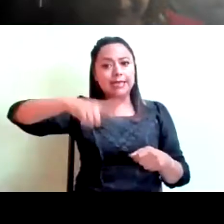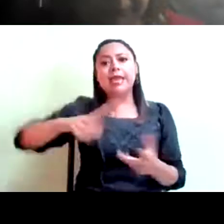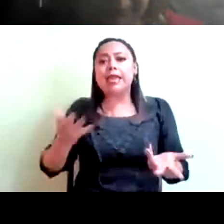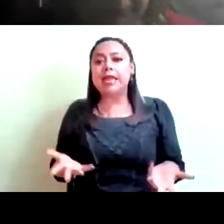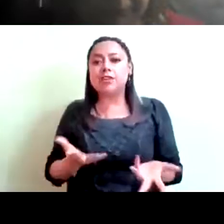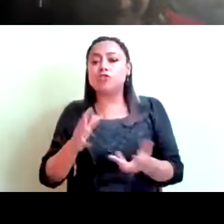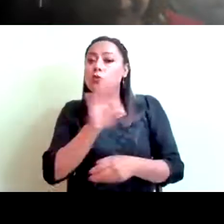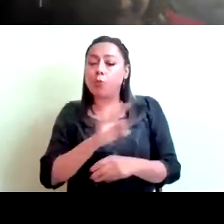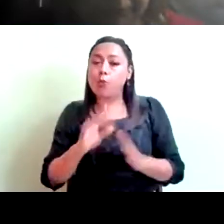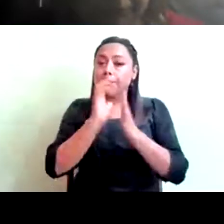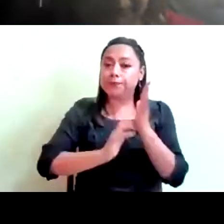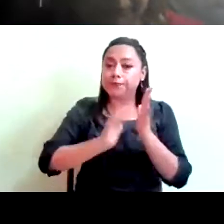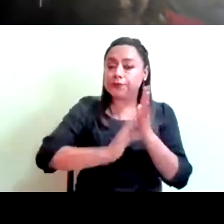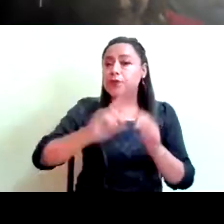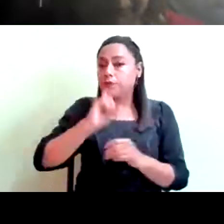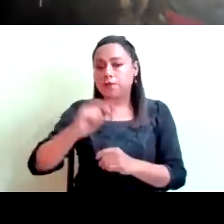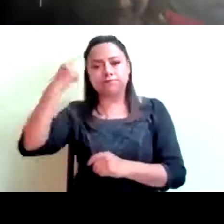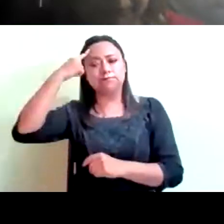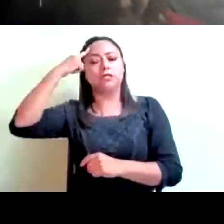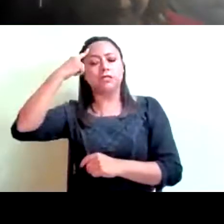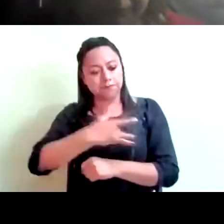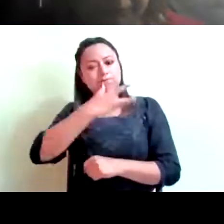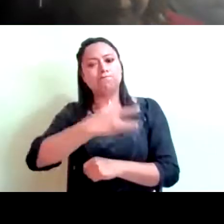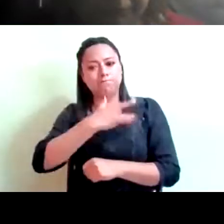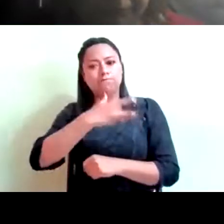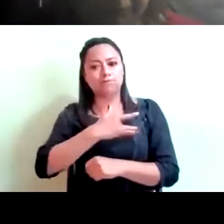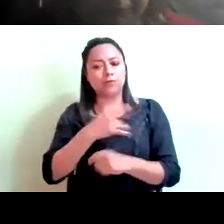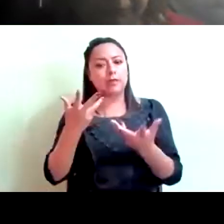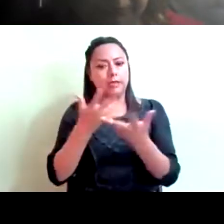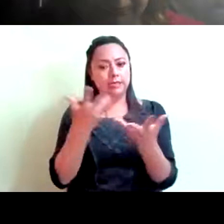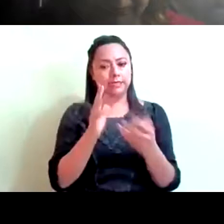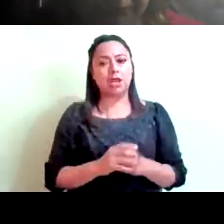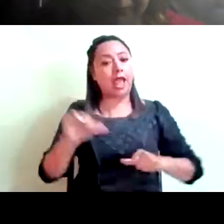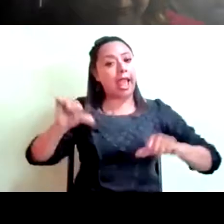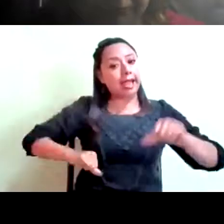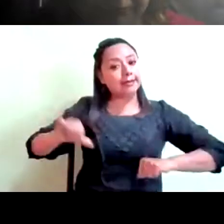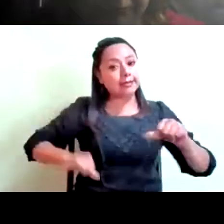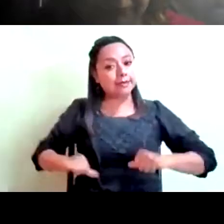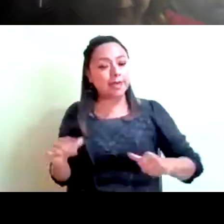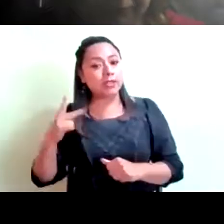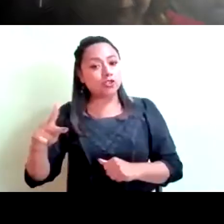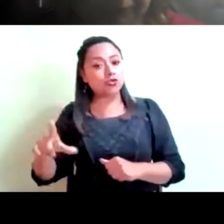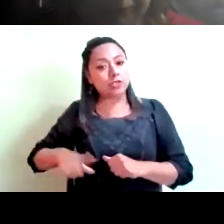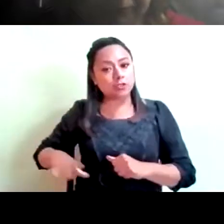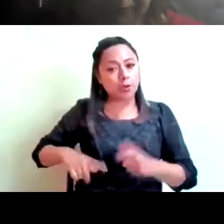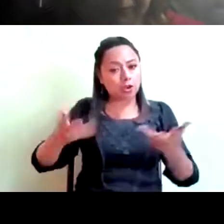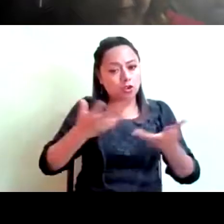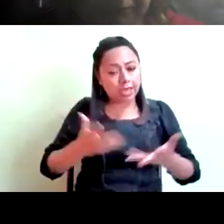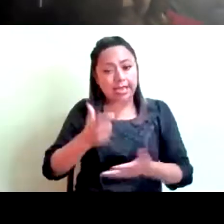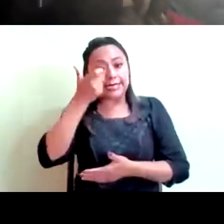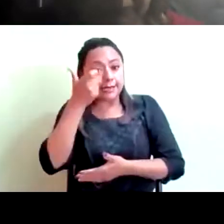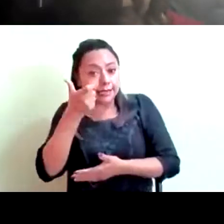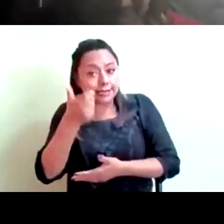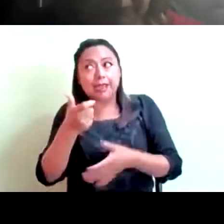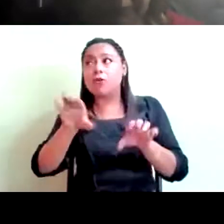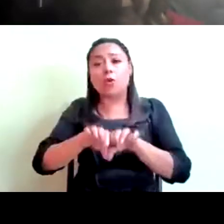ahorrar agua y tener esa conciencia, las actividades que el gobierno realiza, las inversiones, cómo se van